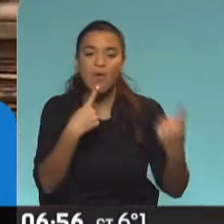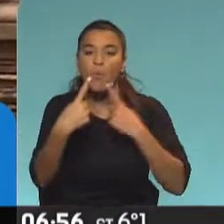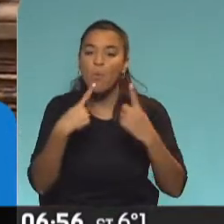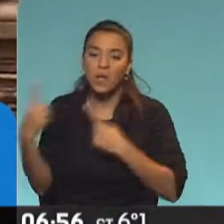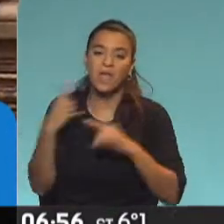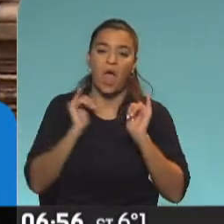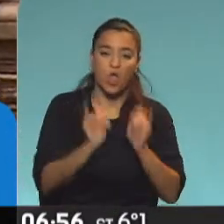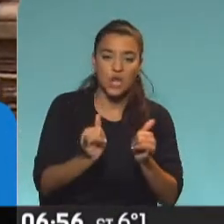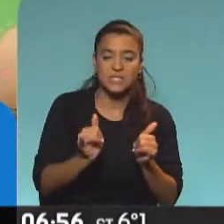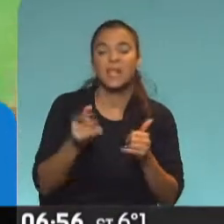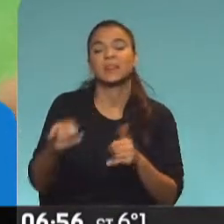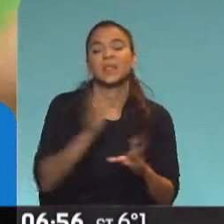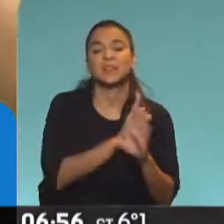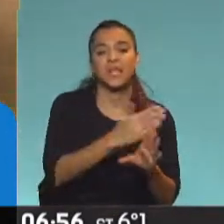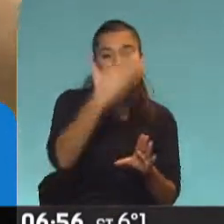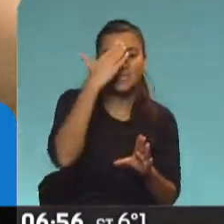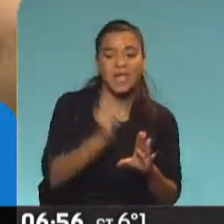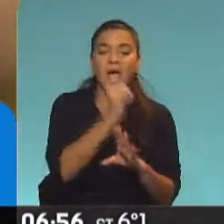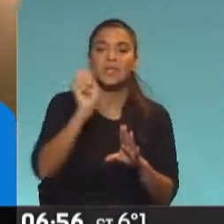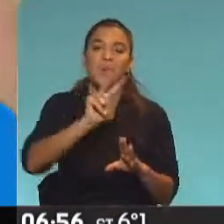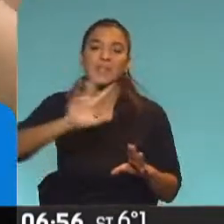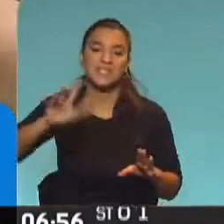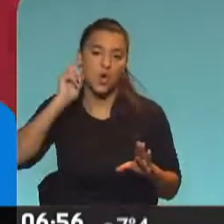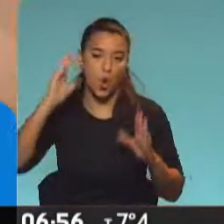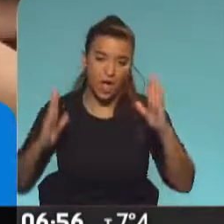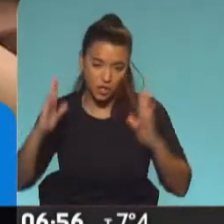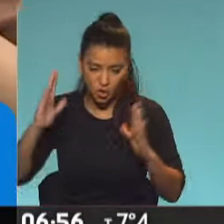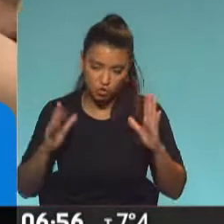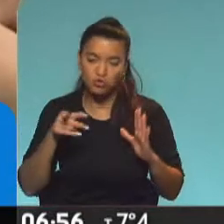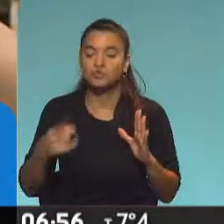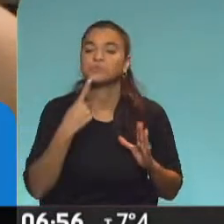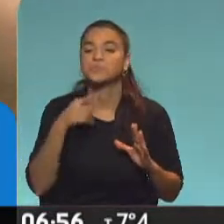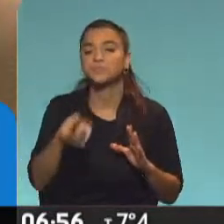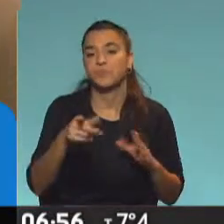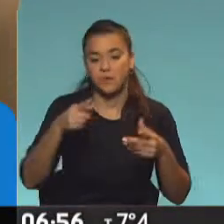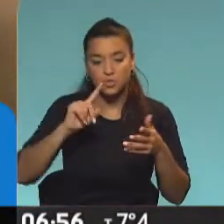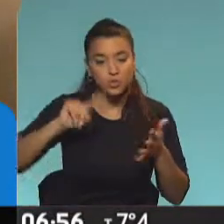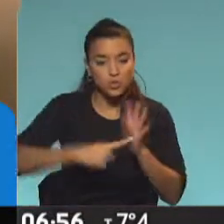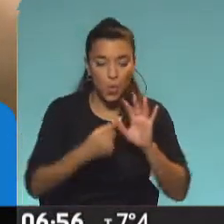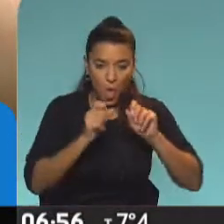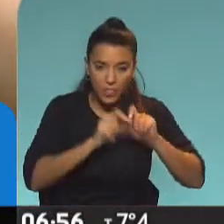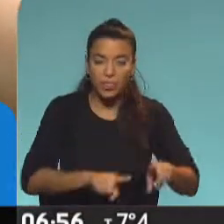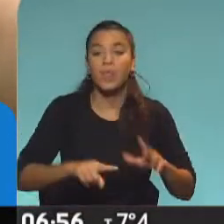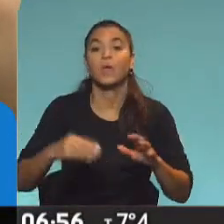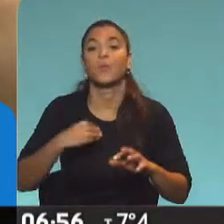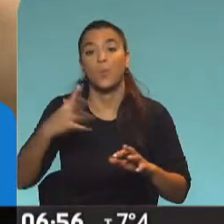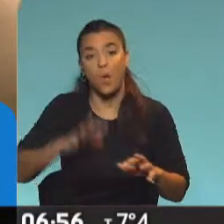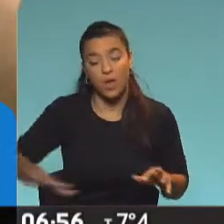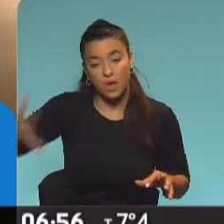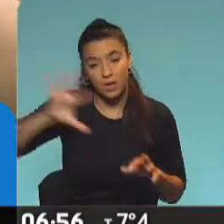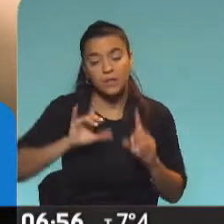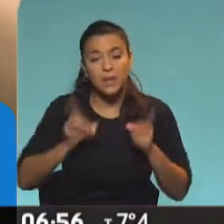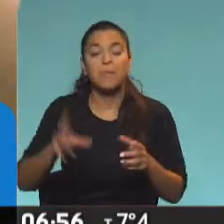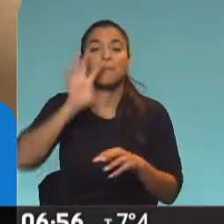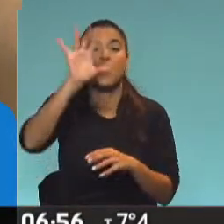a adolescentes y jóvenes de entre 15 y 25 años, con el foco puesto en la ciudad de Buenos Aires, el Gran Buenos Aires, la provincia